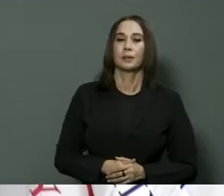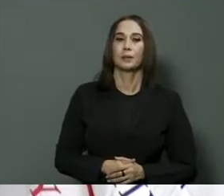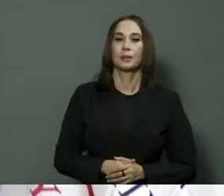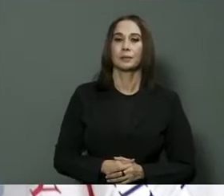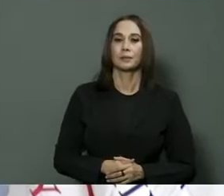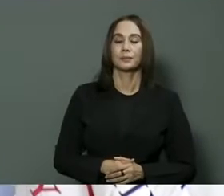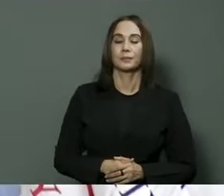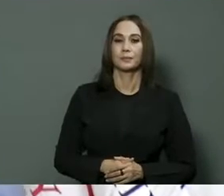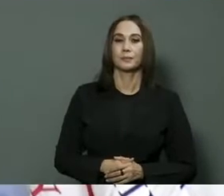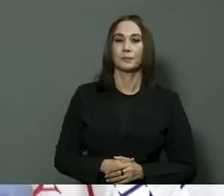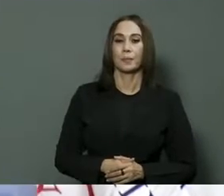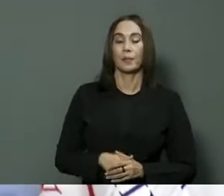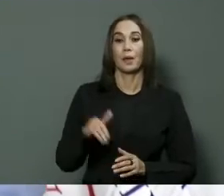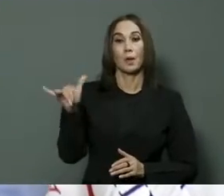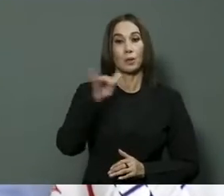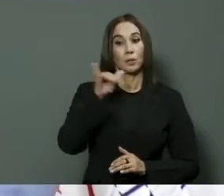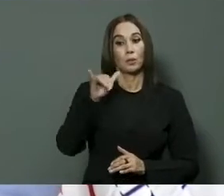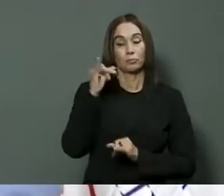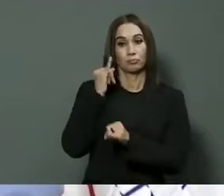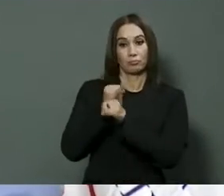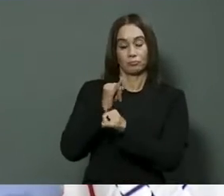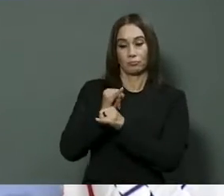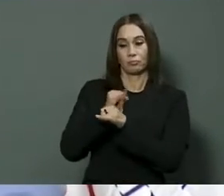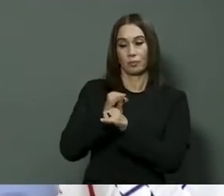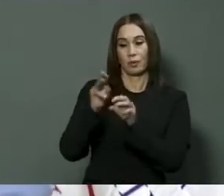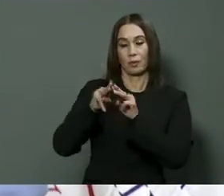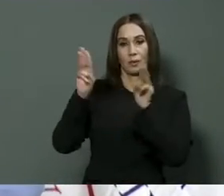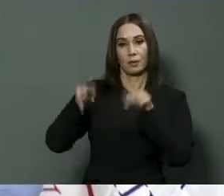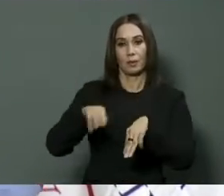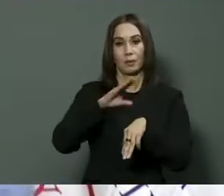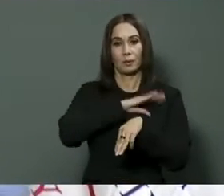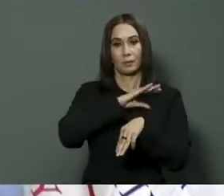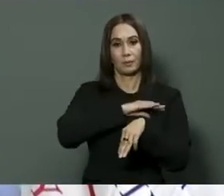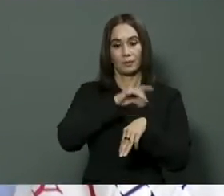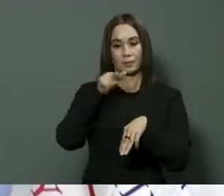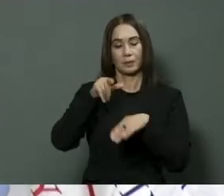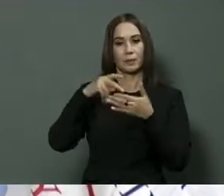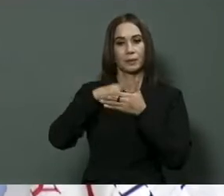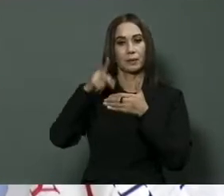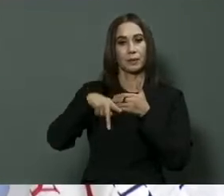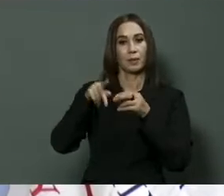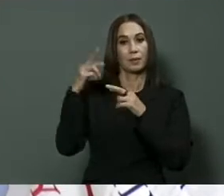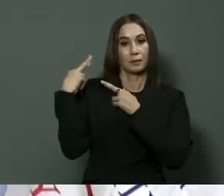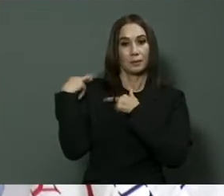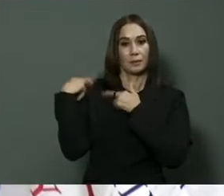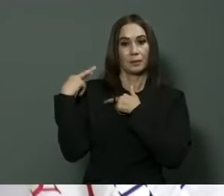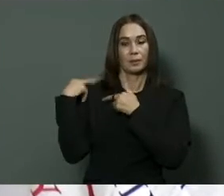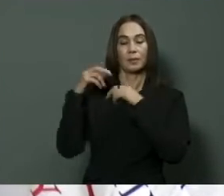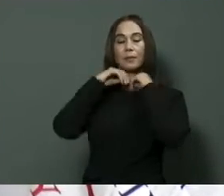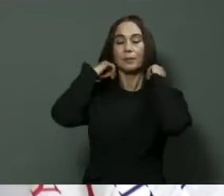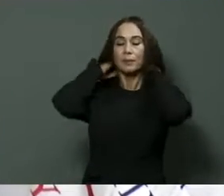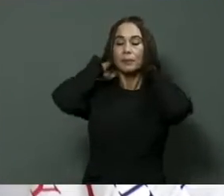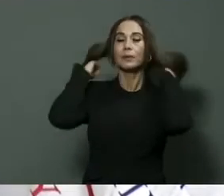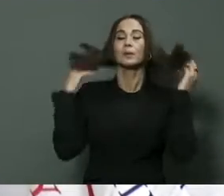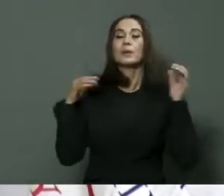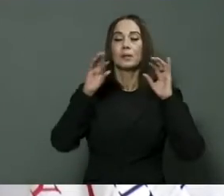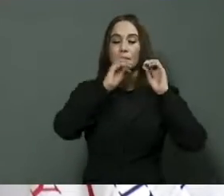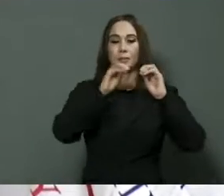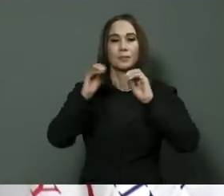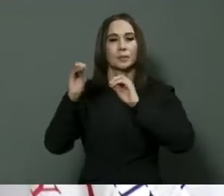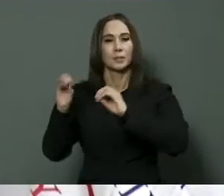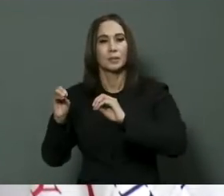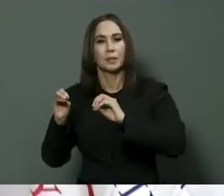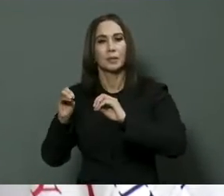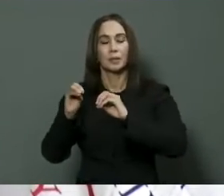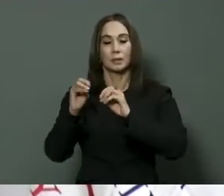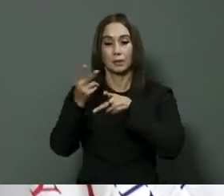Por igual, esta institución colaboradora del Ministerio Interior y Policía en este proyecto se encargará de impartir charlas de